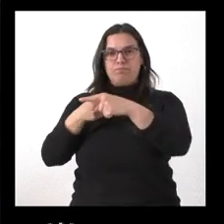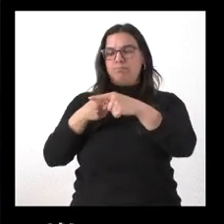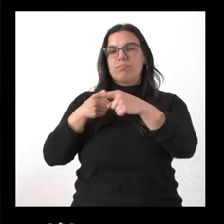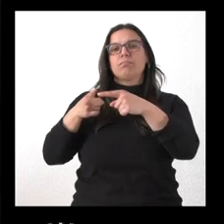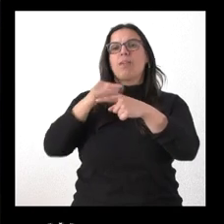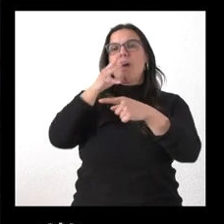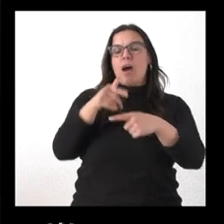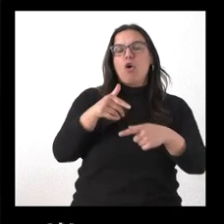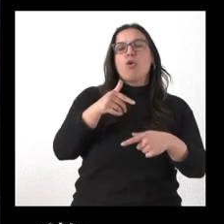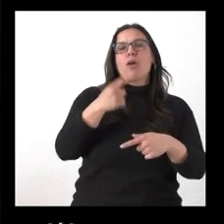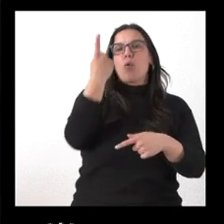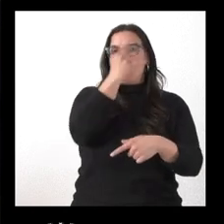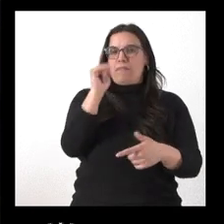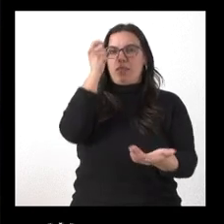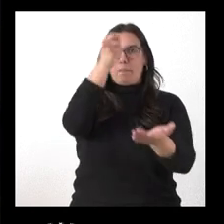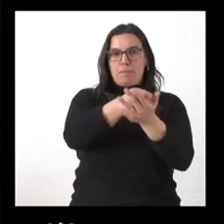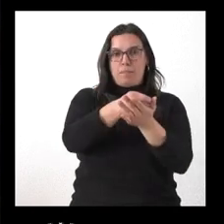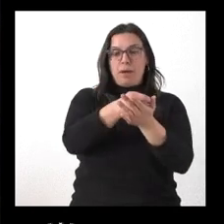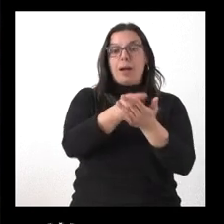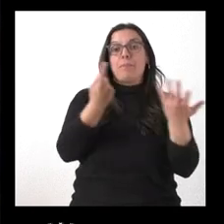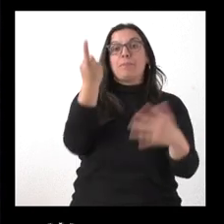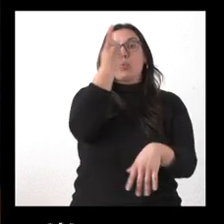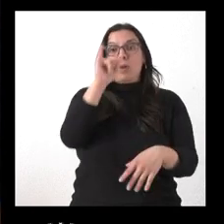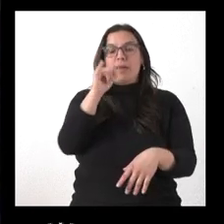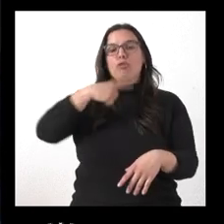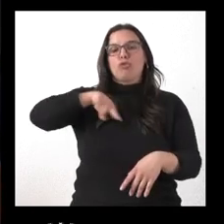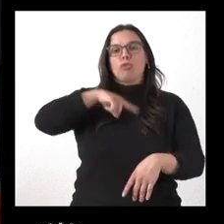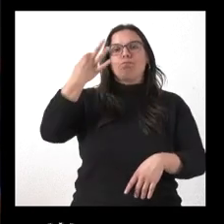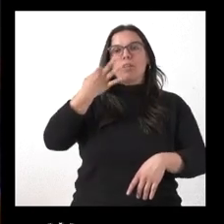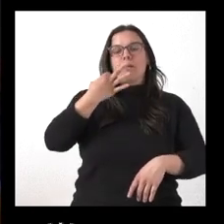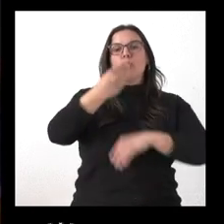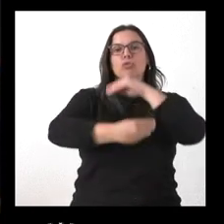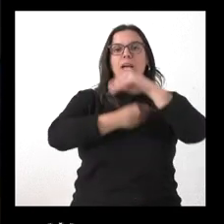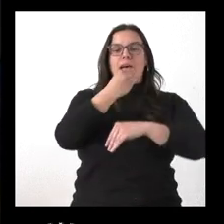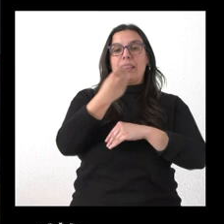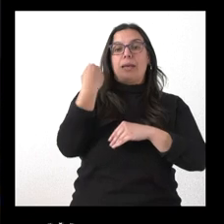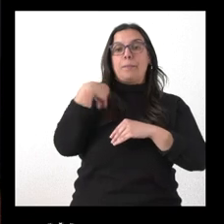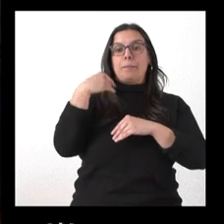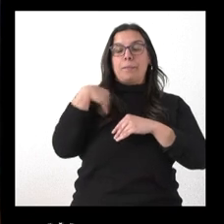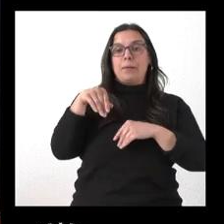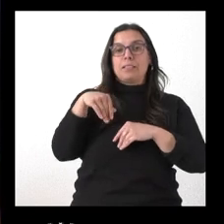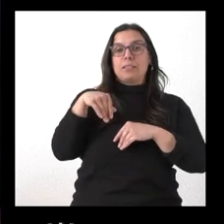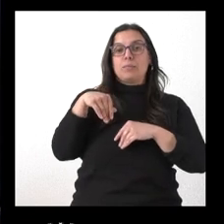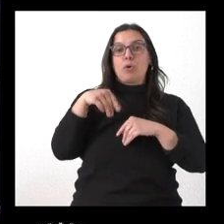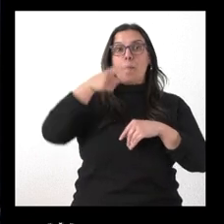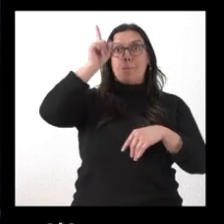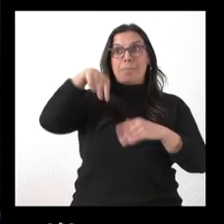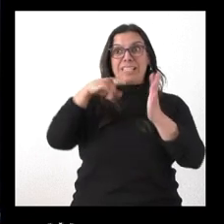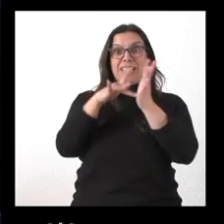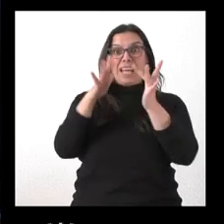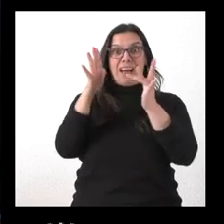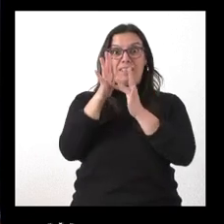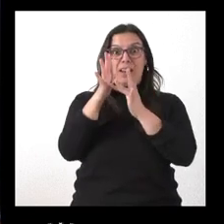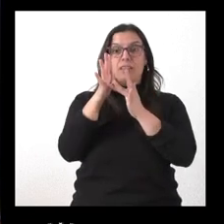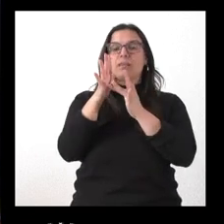en años anteriores ese pago lo tenemos que materializar antes de que finalice el presente mes es decir en el primer